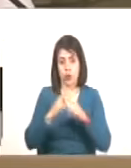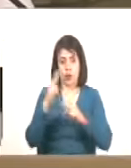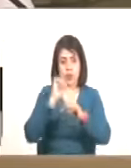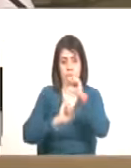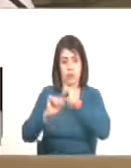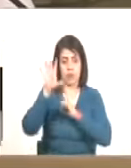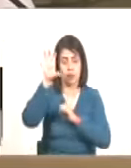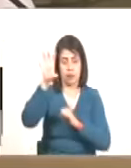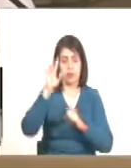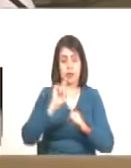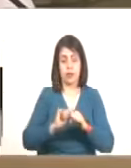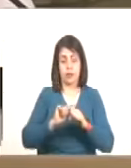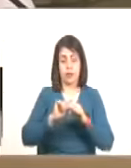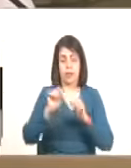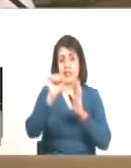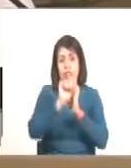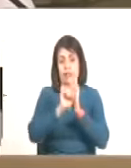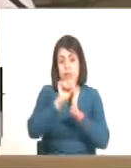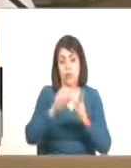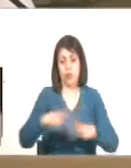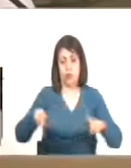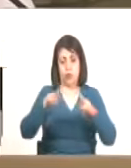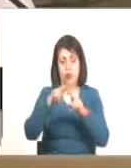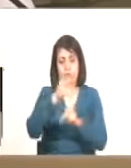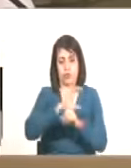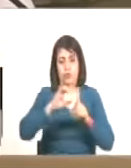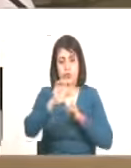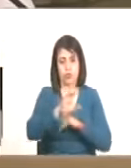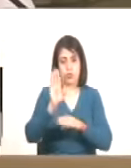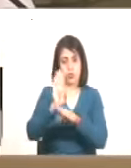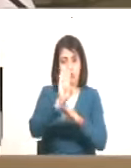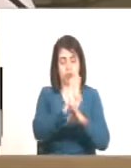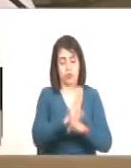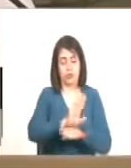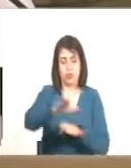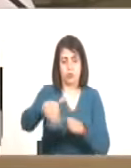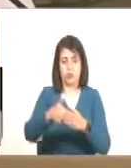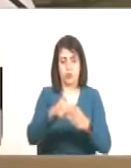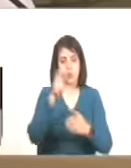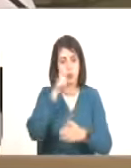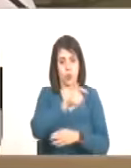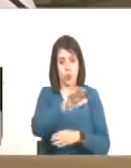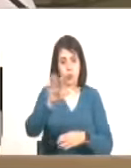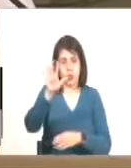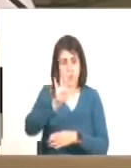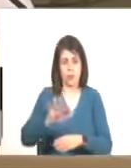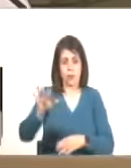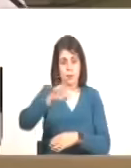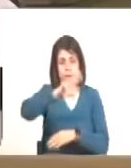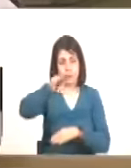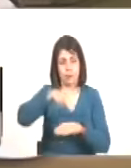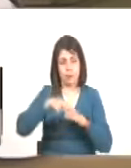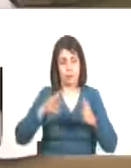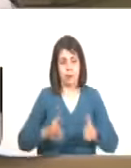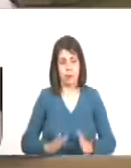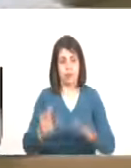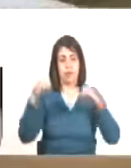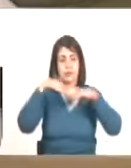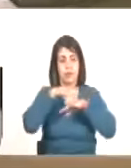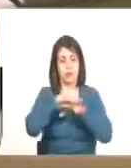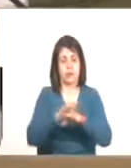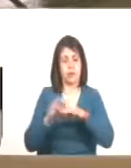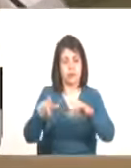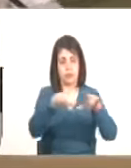defender la patria, sus símbolos y valores culturales, resguardar y proteger la soberanía, la nacionalidad, la